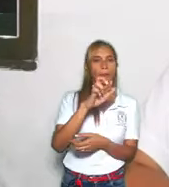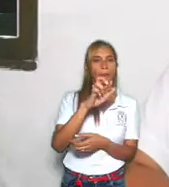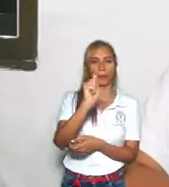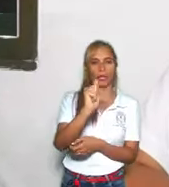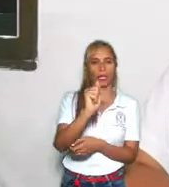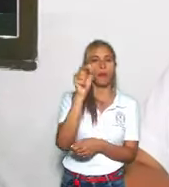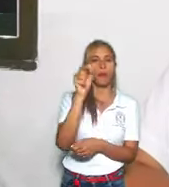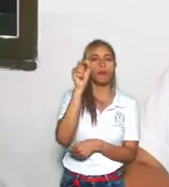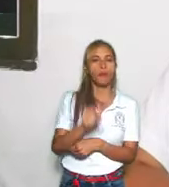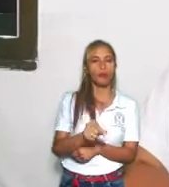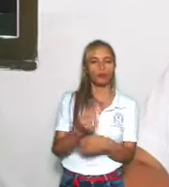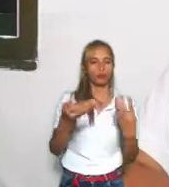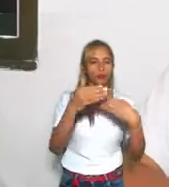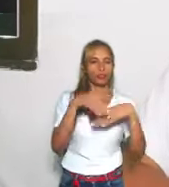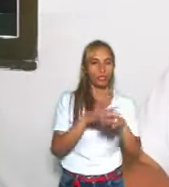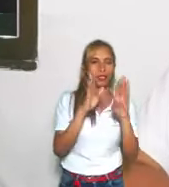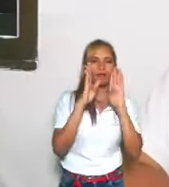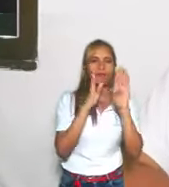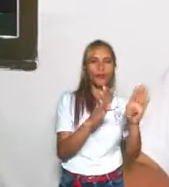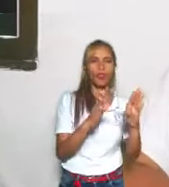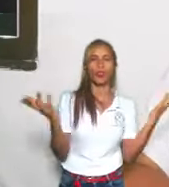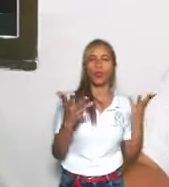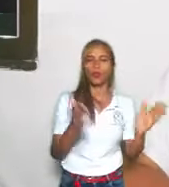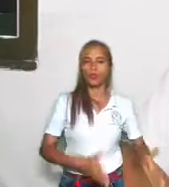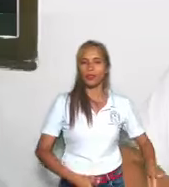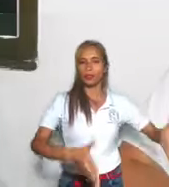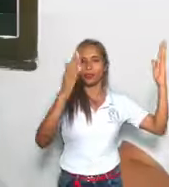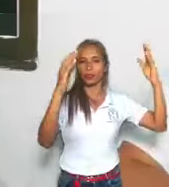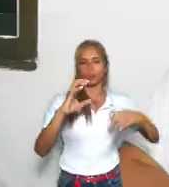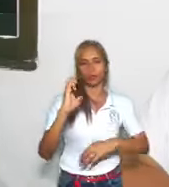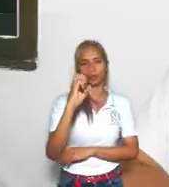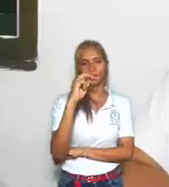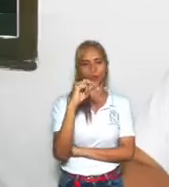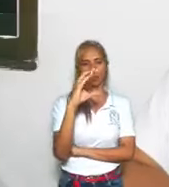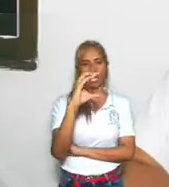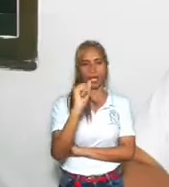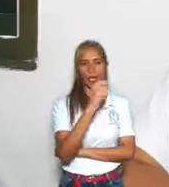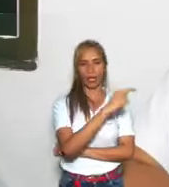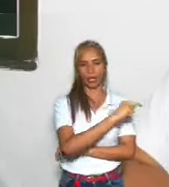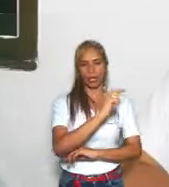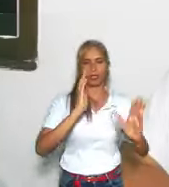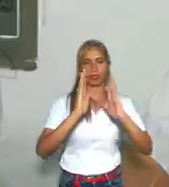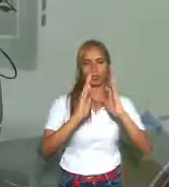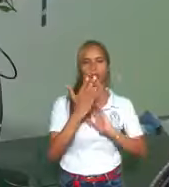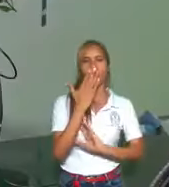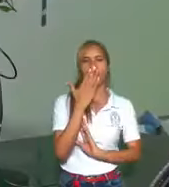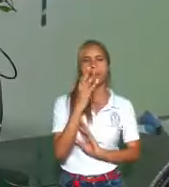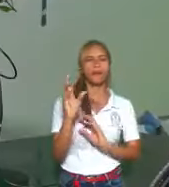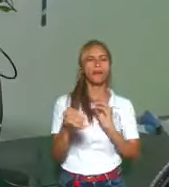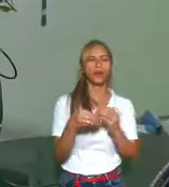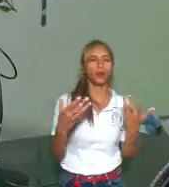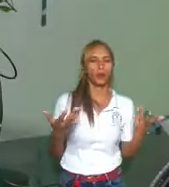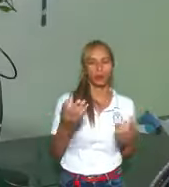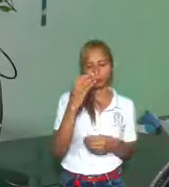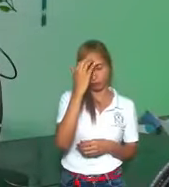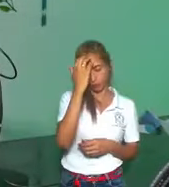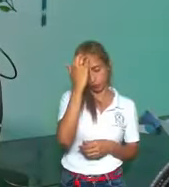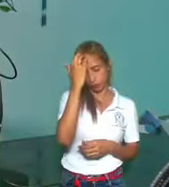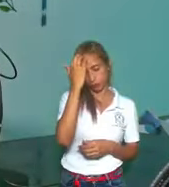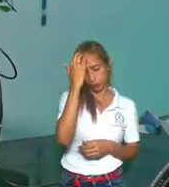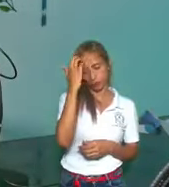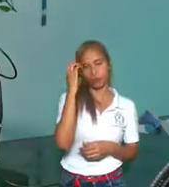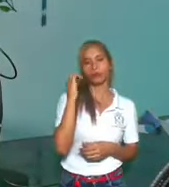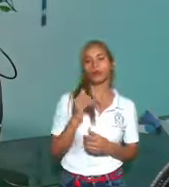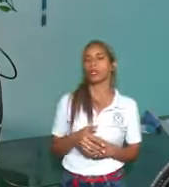principal, en el sector centro de aquí de Calarcá. ¿Qué otras maneras hay para que las personas paguen? Bueno, también pueden realizar el pago de sus facturas a través